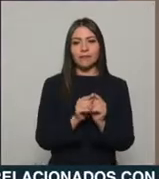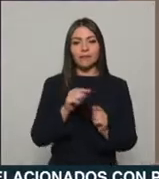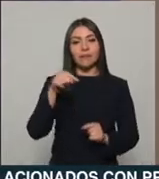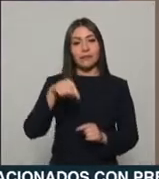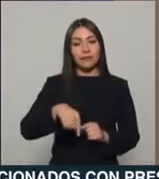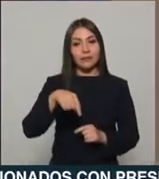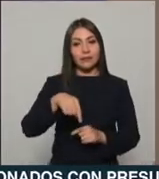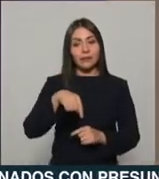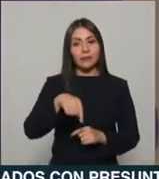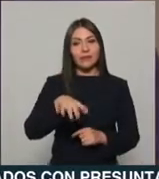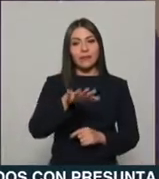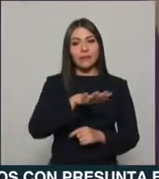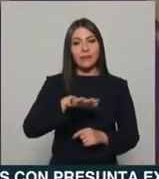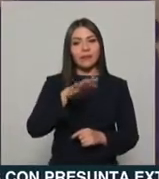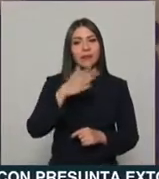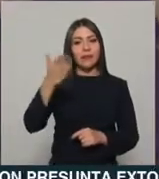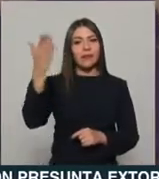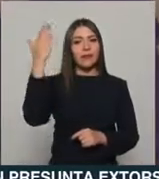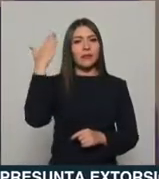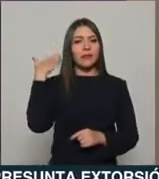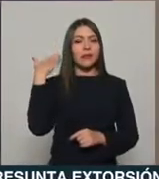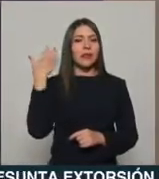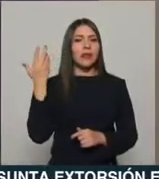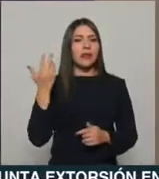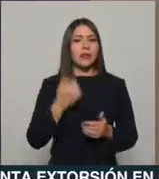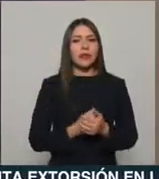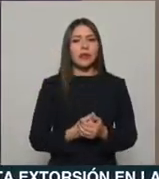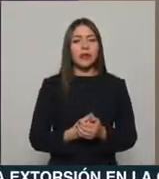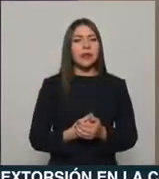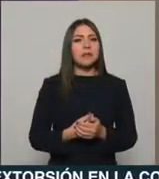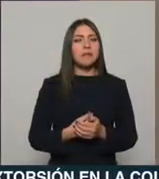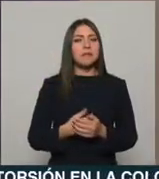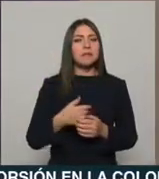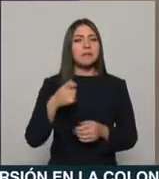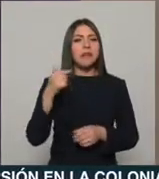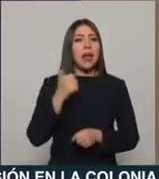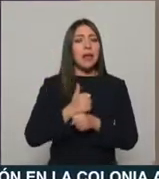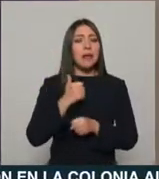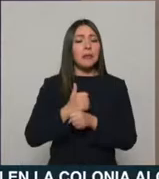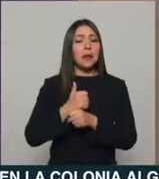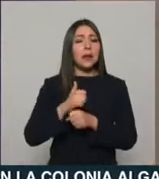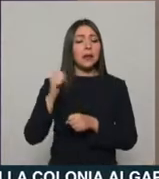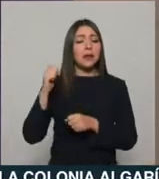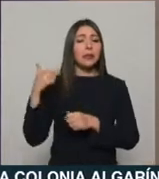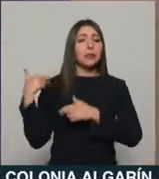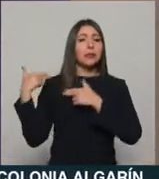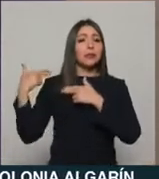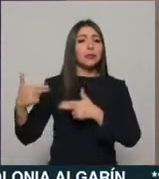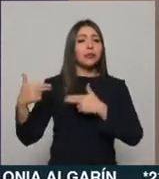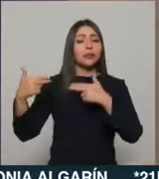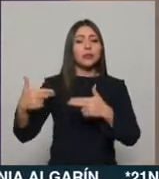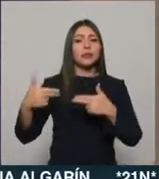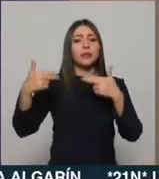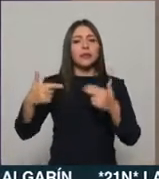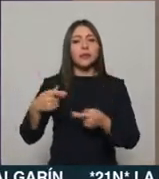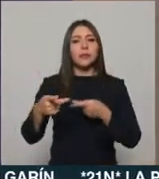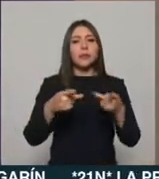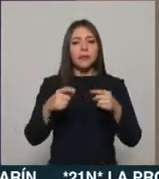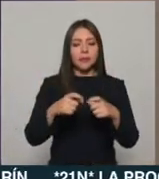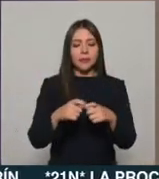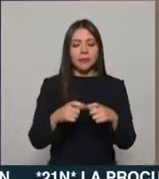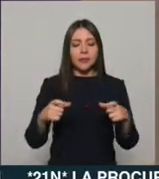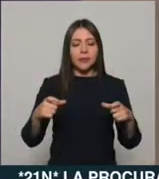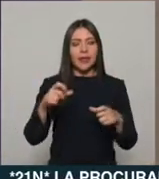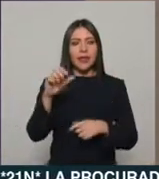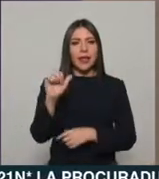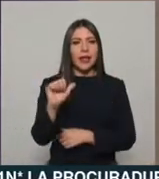tradición, desde nuestros tatarabuelos, comenzamos a fabricar las tradicionales alegrías que se vendían en